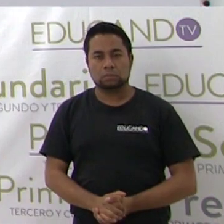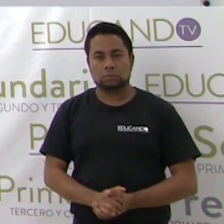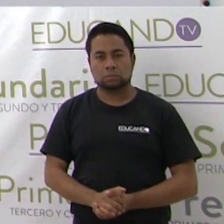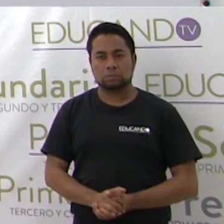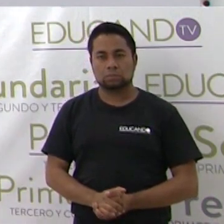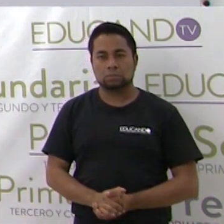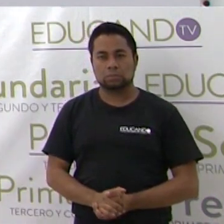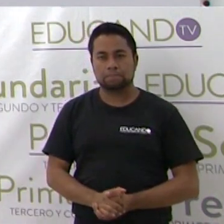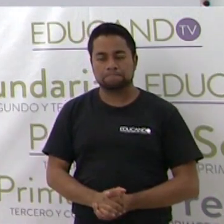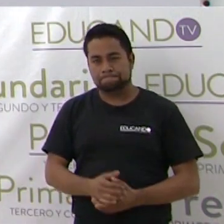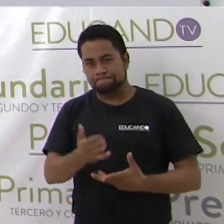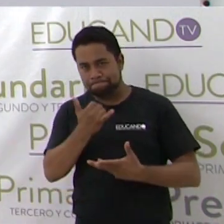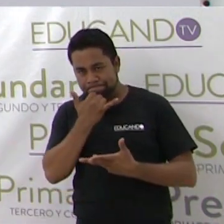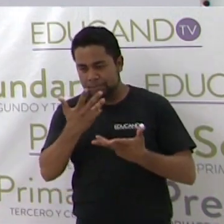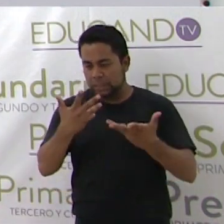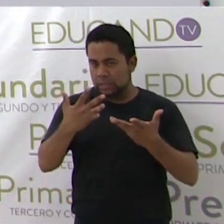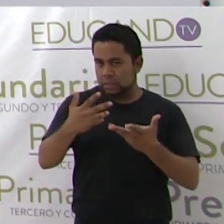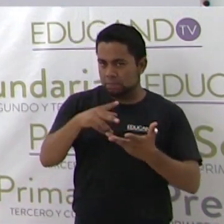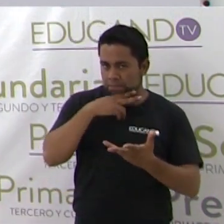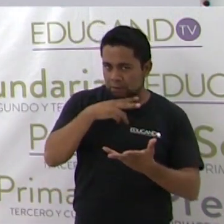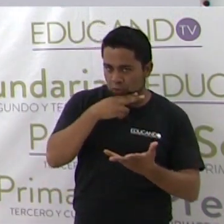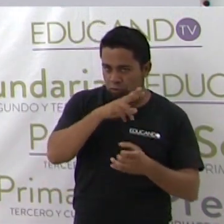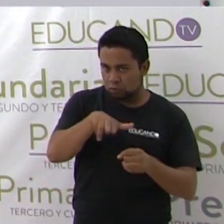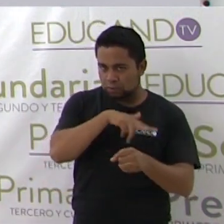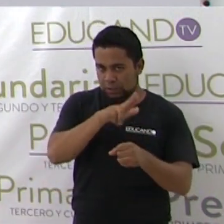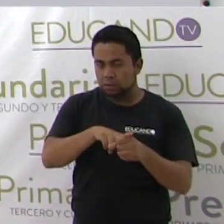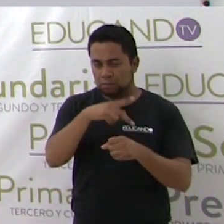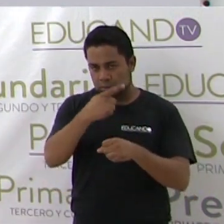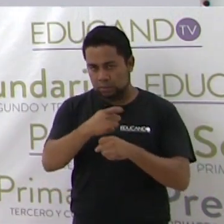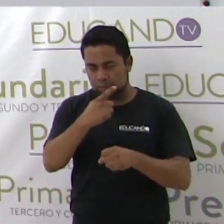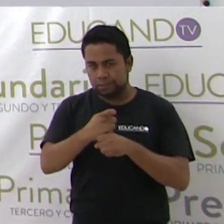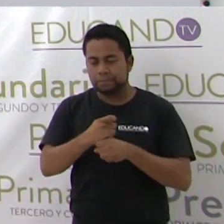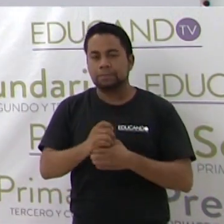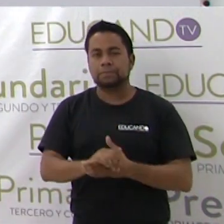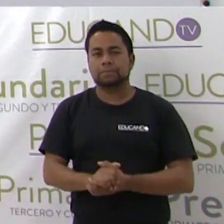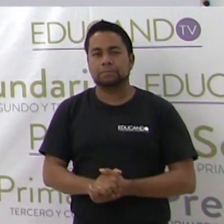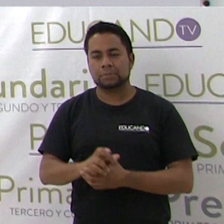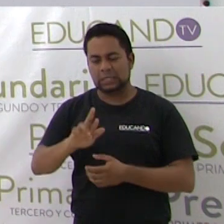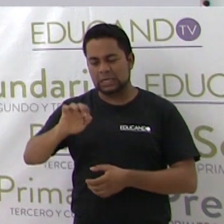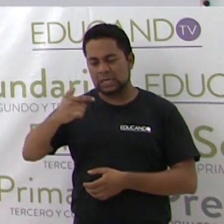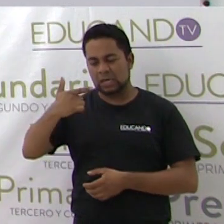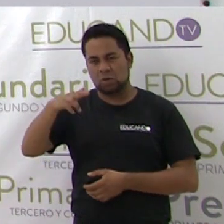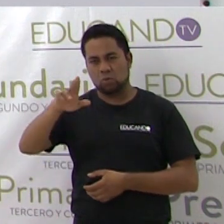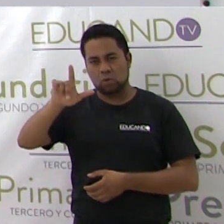irregulares, vamos a hablar de los regulares primero. Regulares,